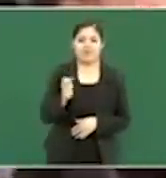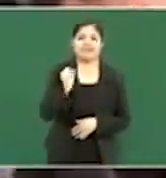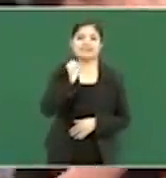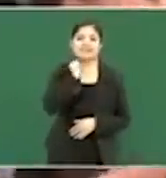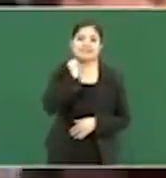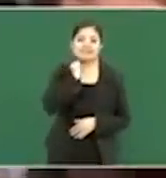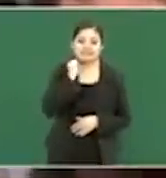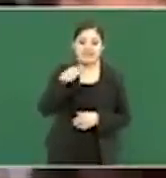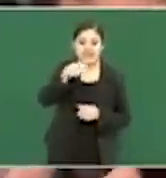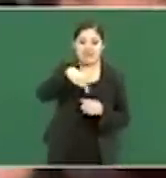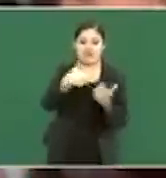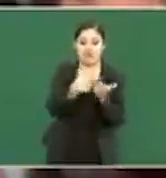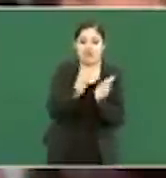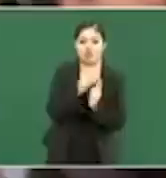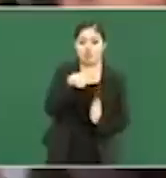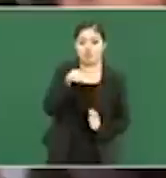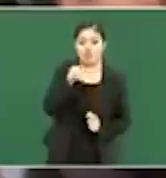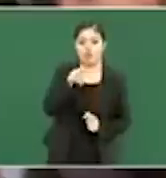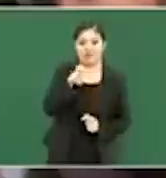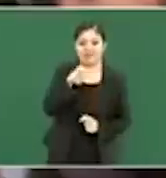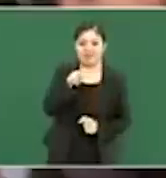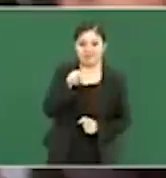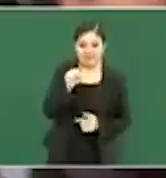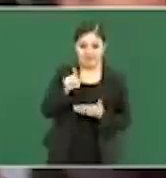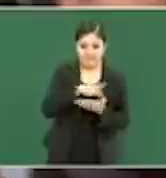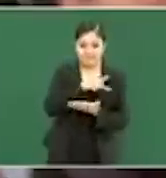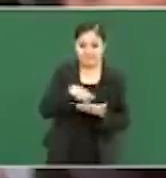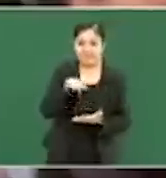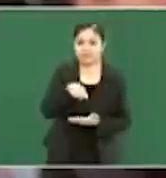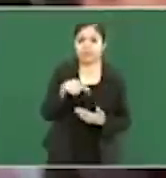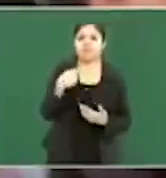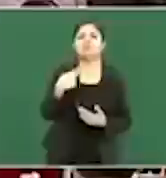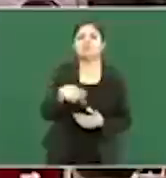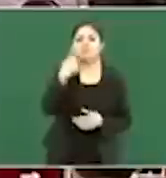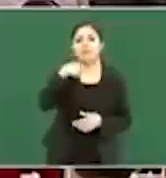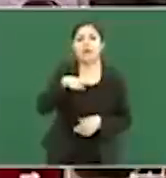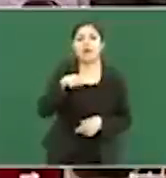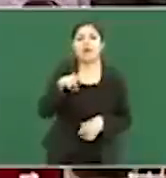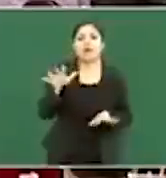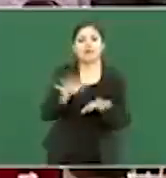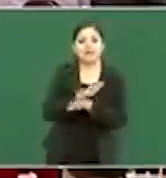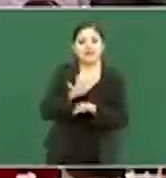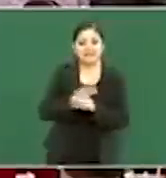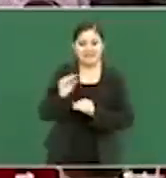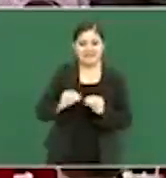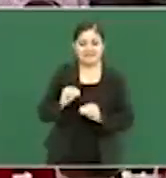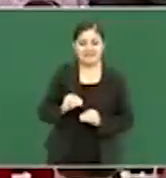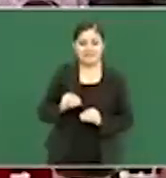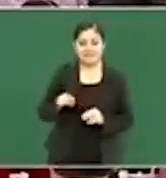para reformar la integración de la Corte,